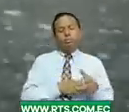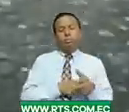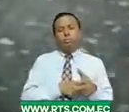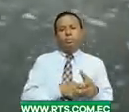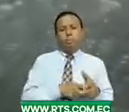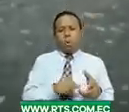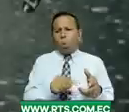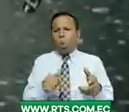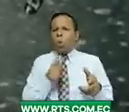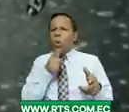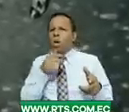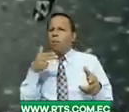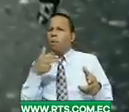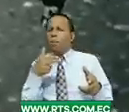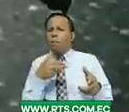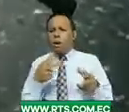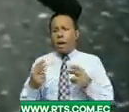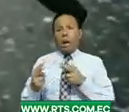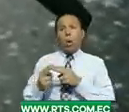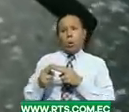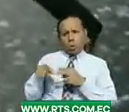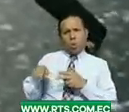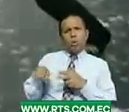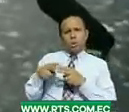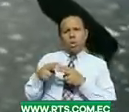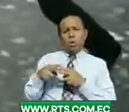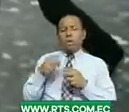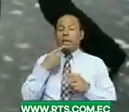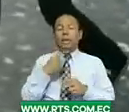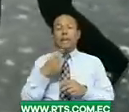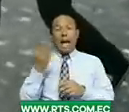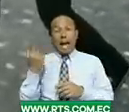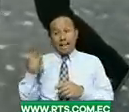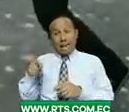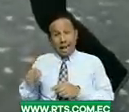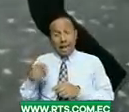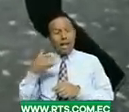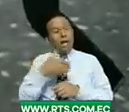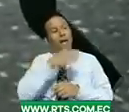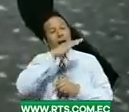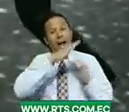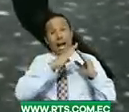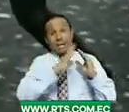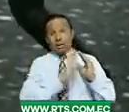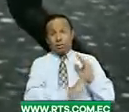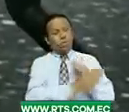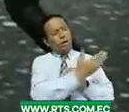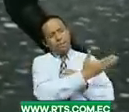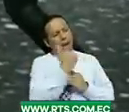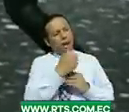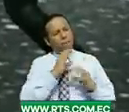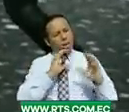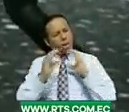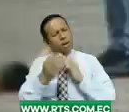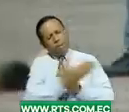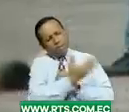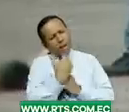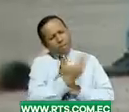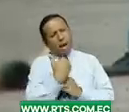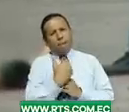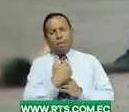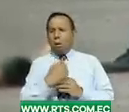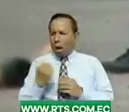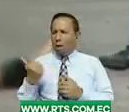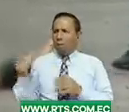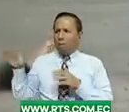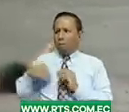conversar y en el sitio mostró sus verdaderas intenciones. Lo había sacado del inmueble al hoy